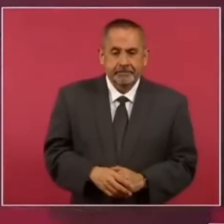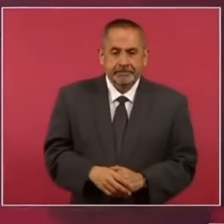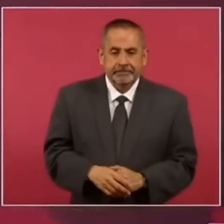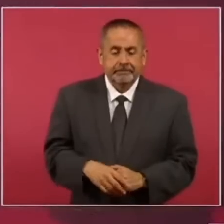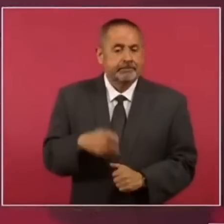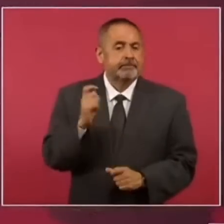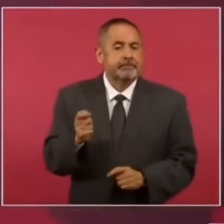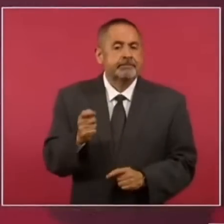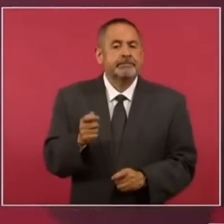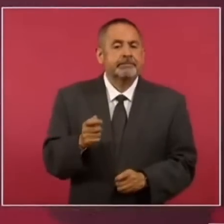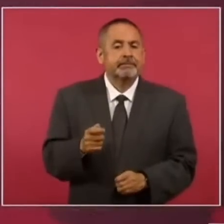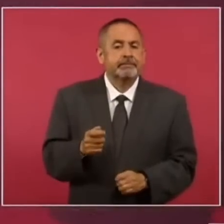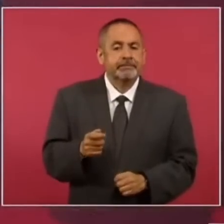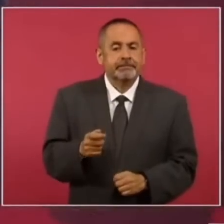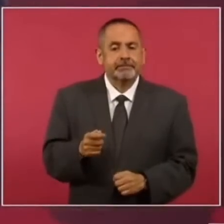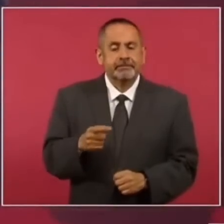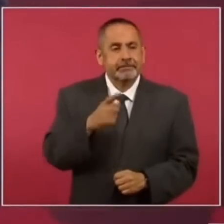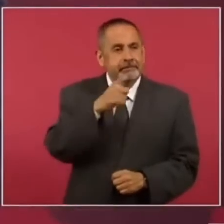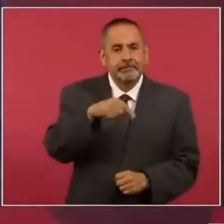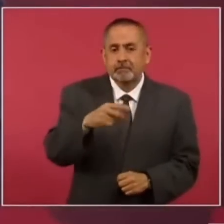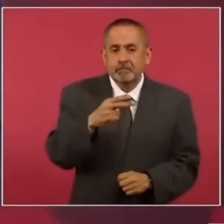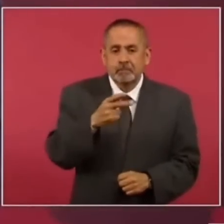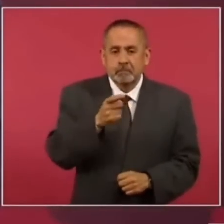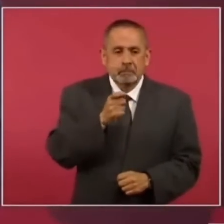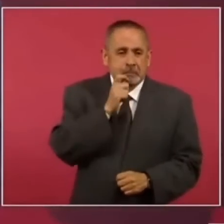el asunto es el consumo.